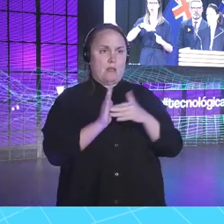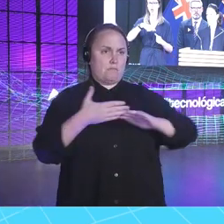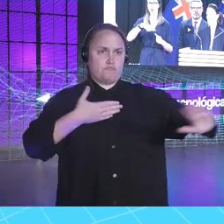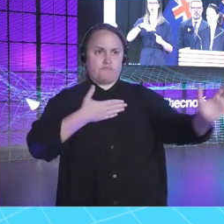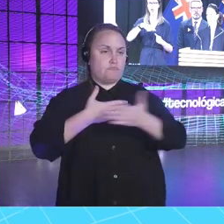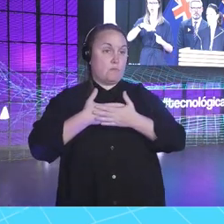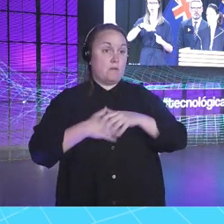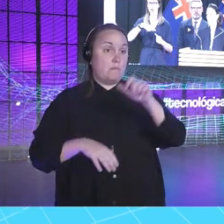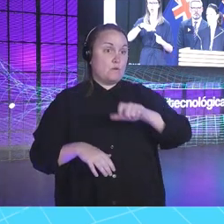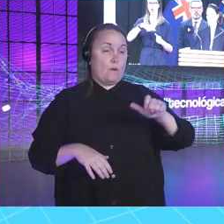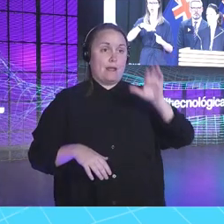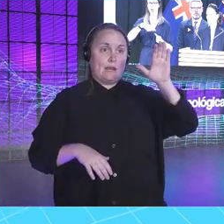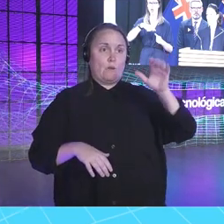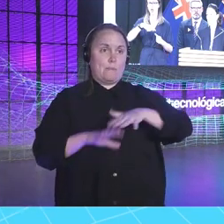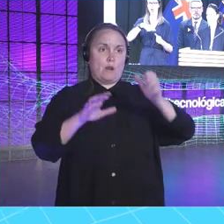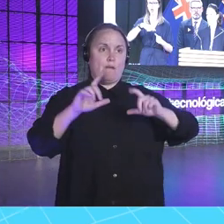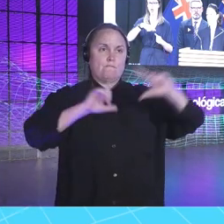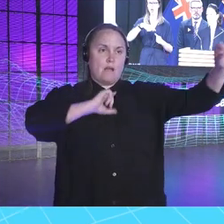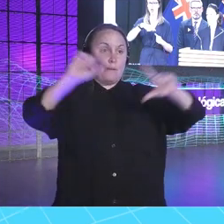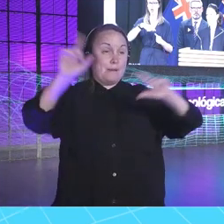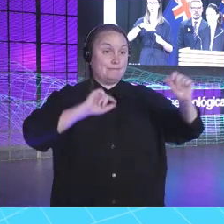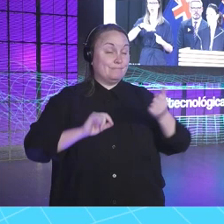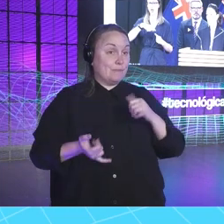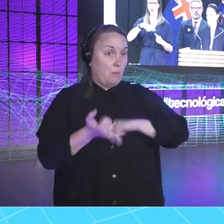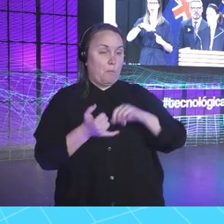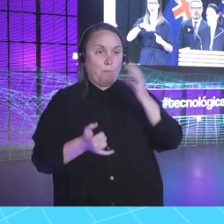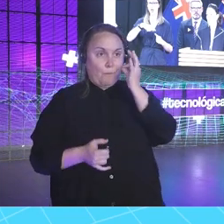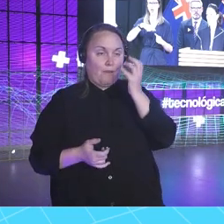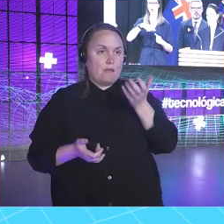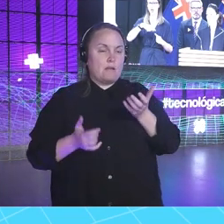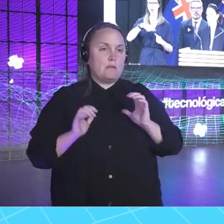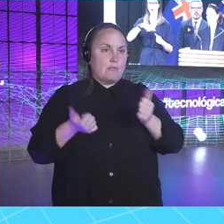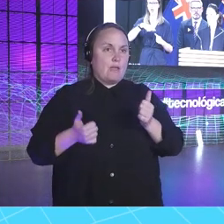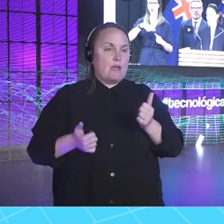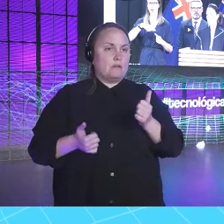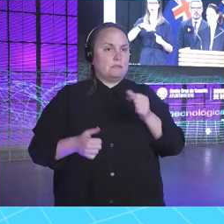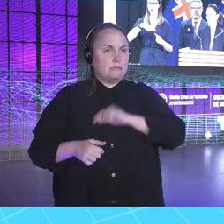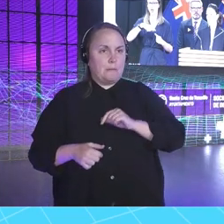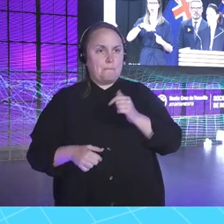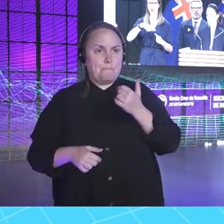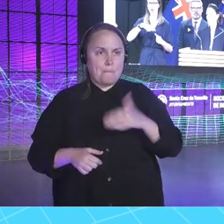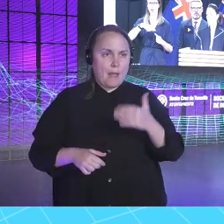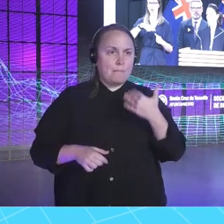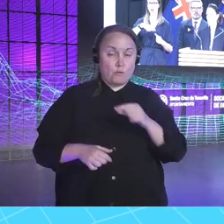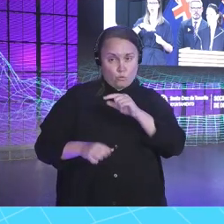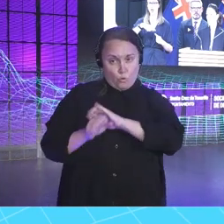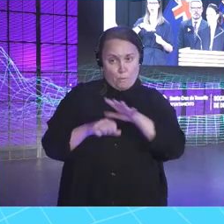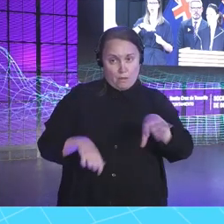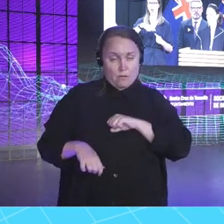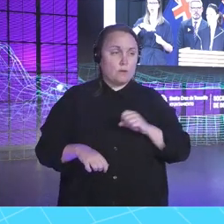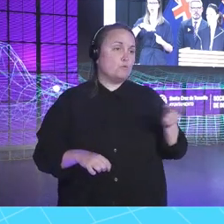extranjeros han empezado como encontrarse mal y dije Uy tienes covid y me dijo no